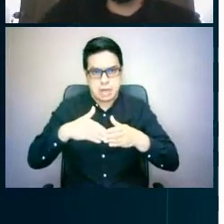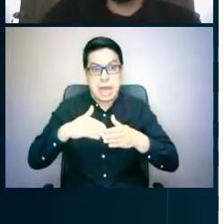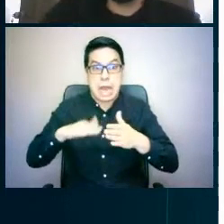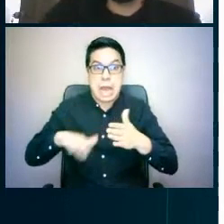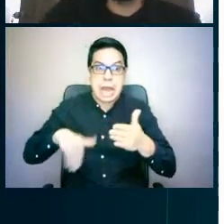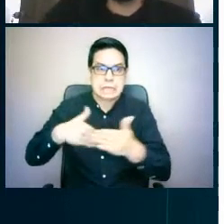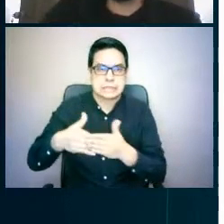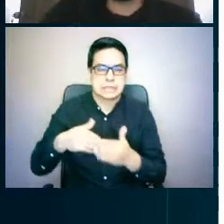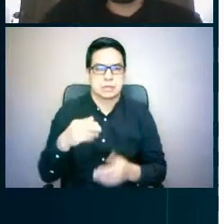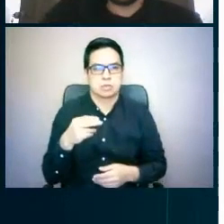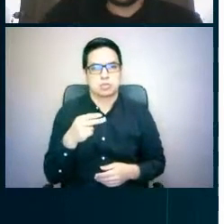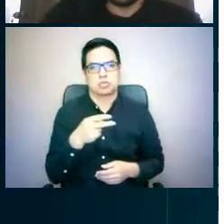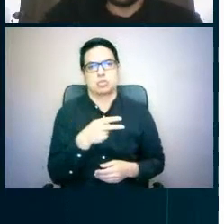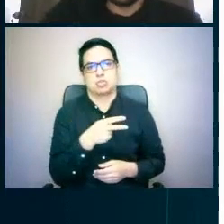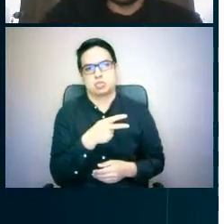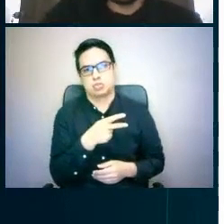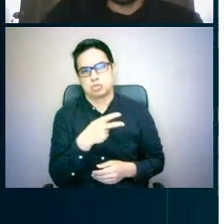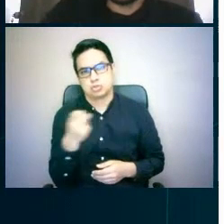220 kilovoltios.